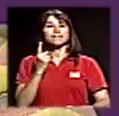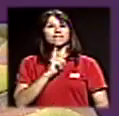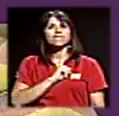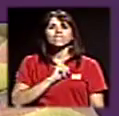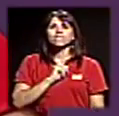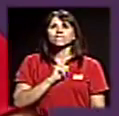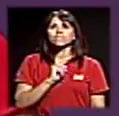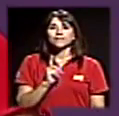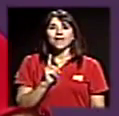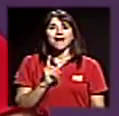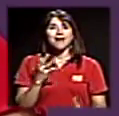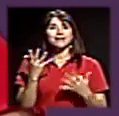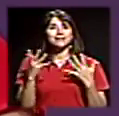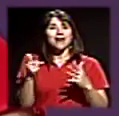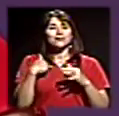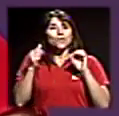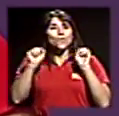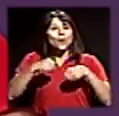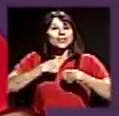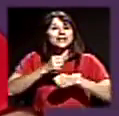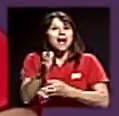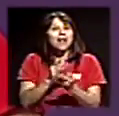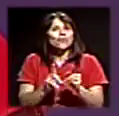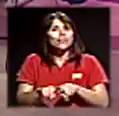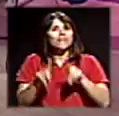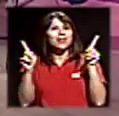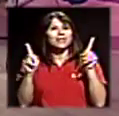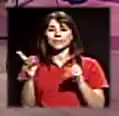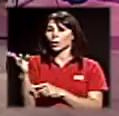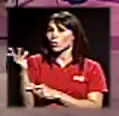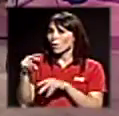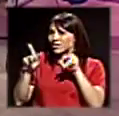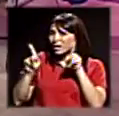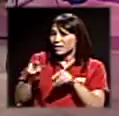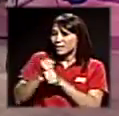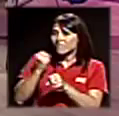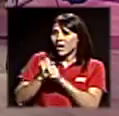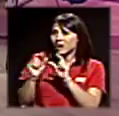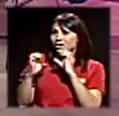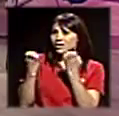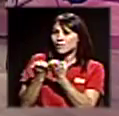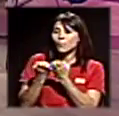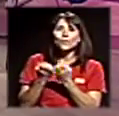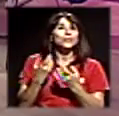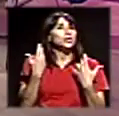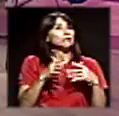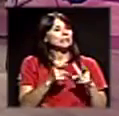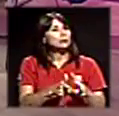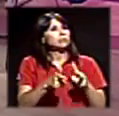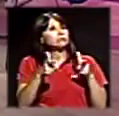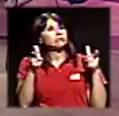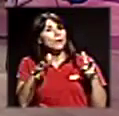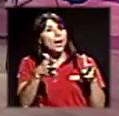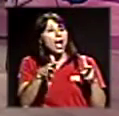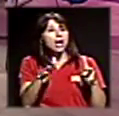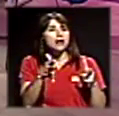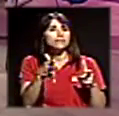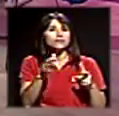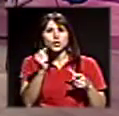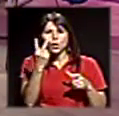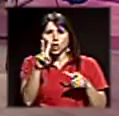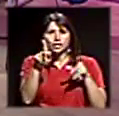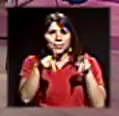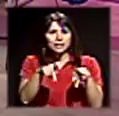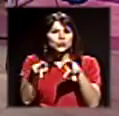cosas. Sí. ¿Y cuánta gente trabaja, digamos, en el equipo? Nuestro equipo es muy grande, en este caso aproximadamente hay como